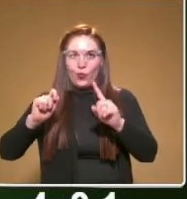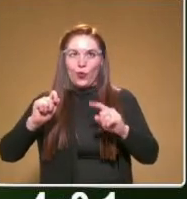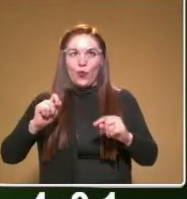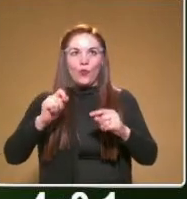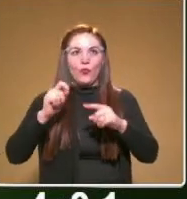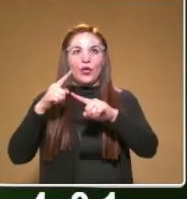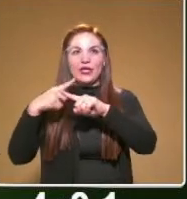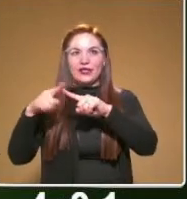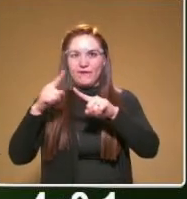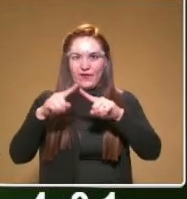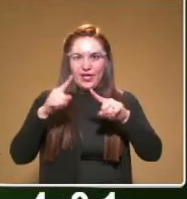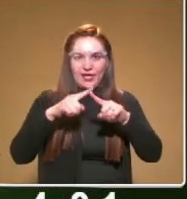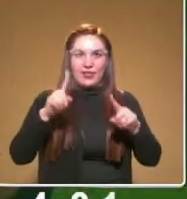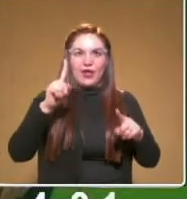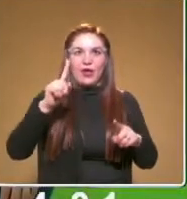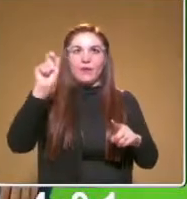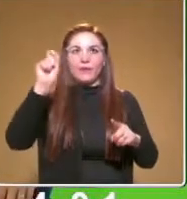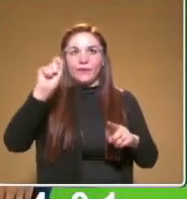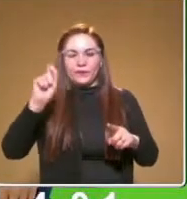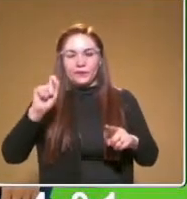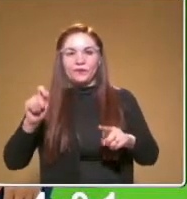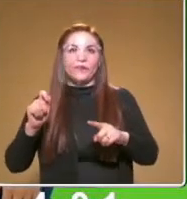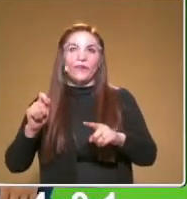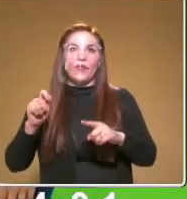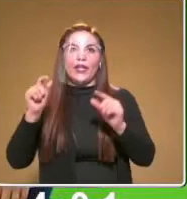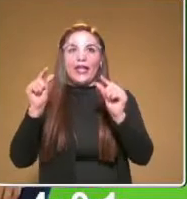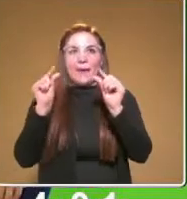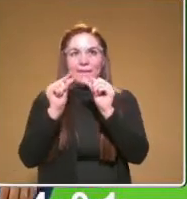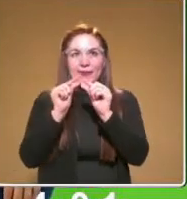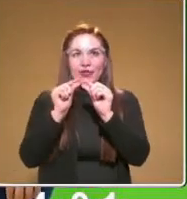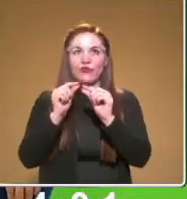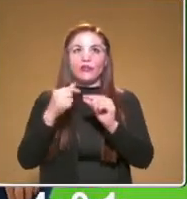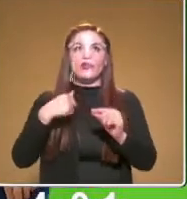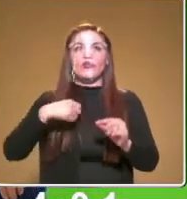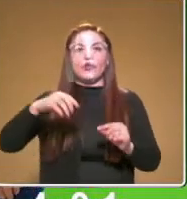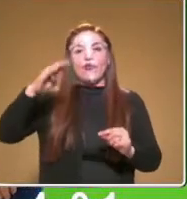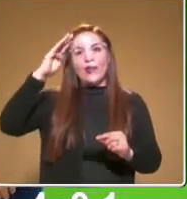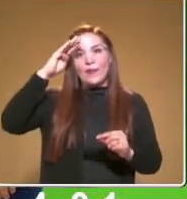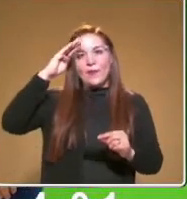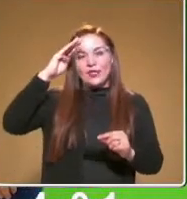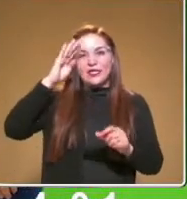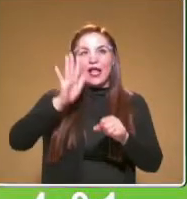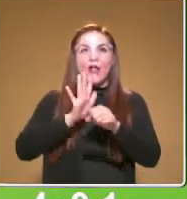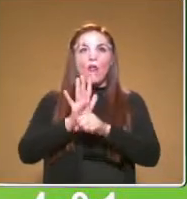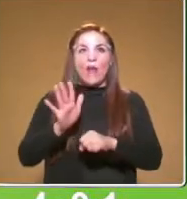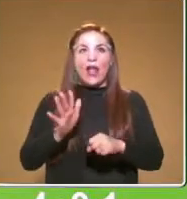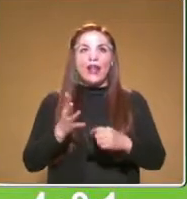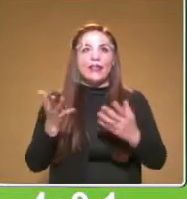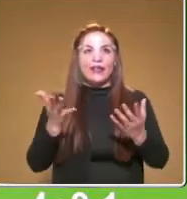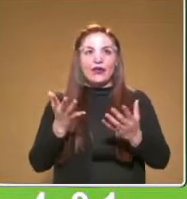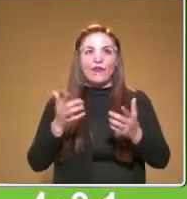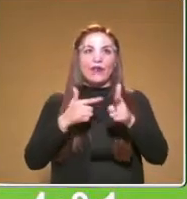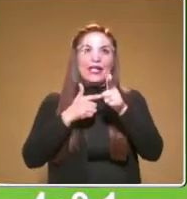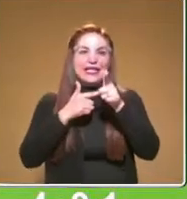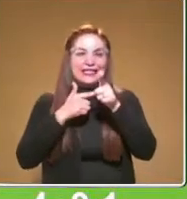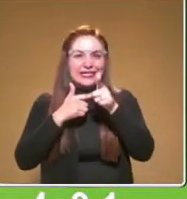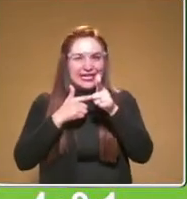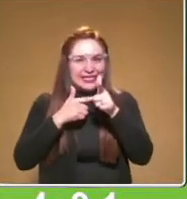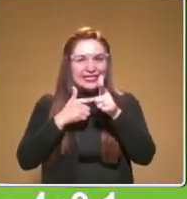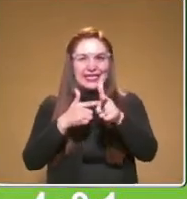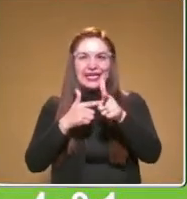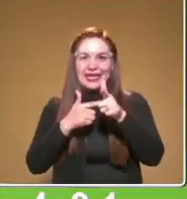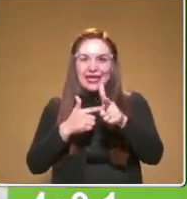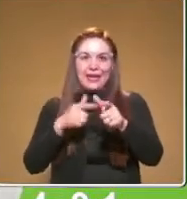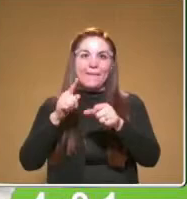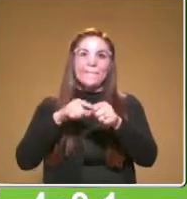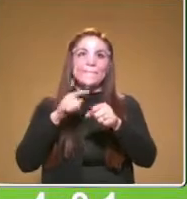triángulo, ¿verdad? ¿O sí? No, porque queda más pequeño, maestra. Entonces, aquí en este caso, pues le tengo que seguir pintando, ¿verdad? Porque